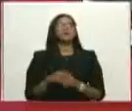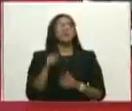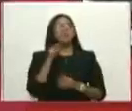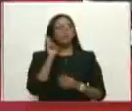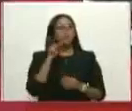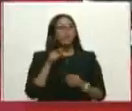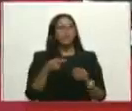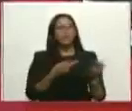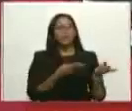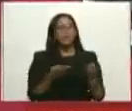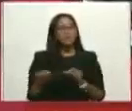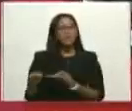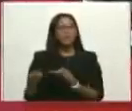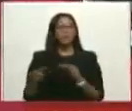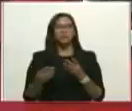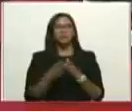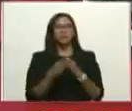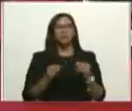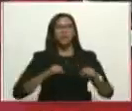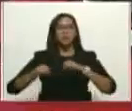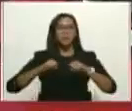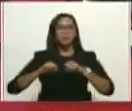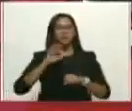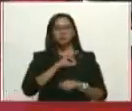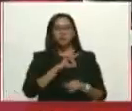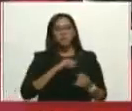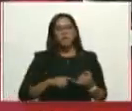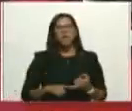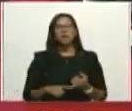invitado que todos los movimientos sociales,